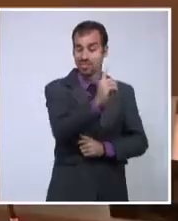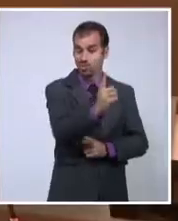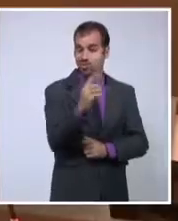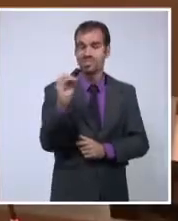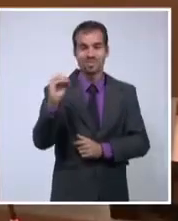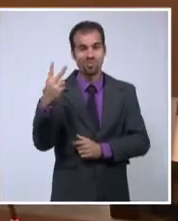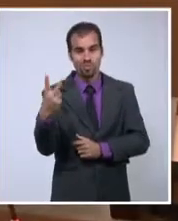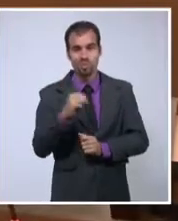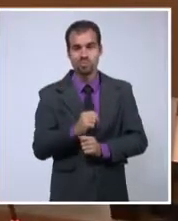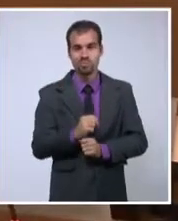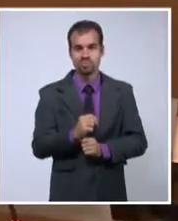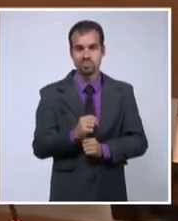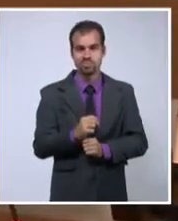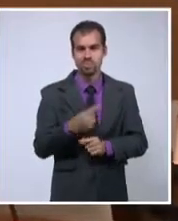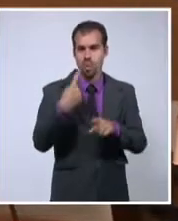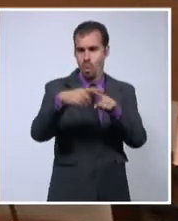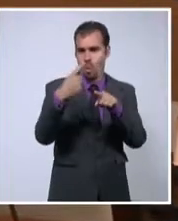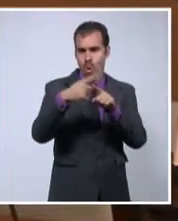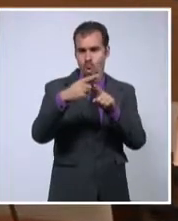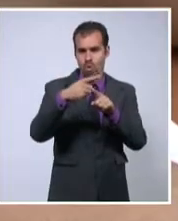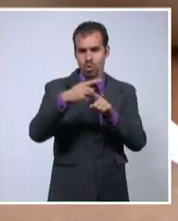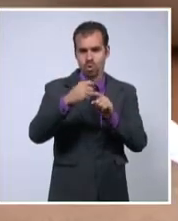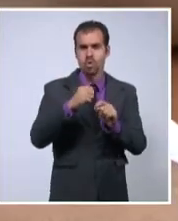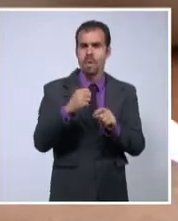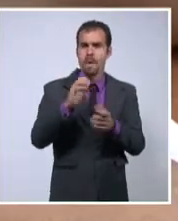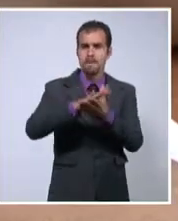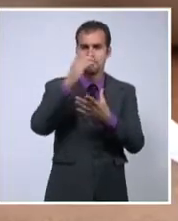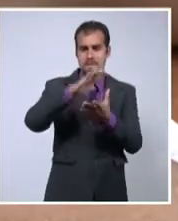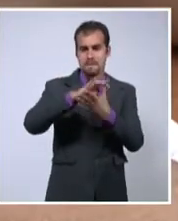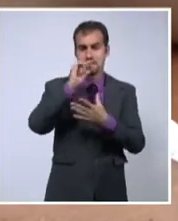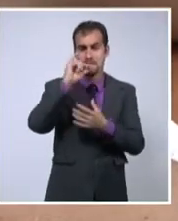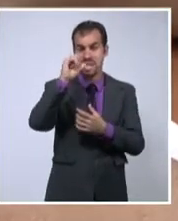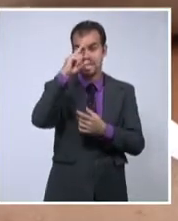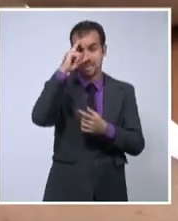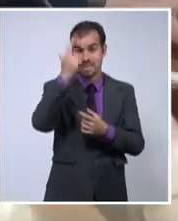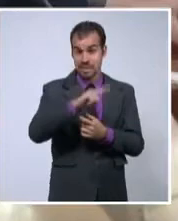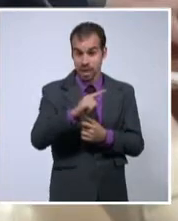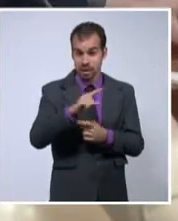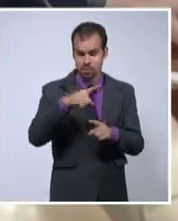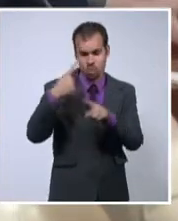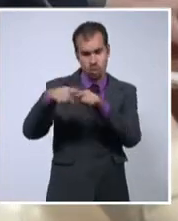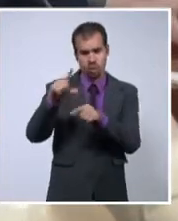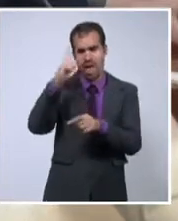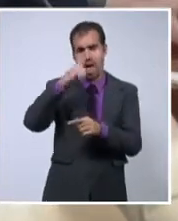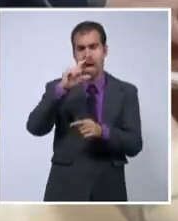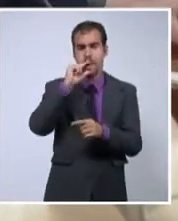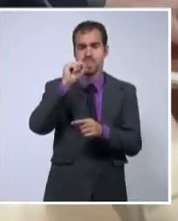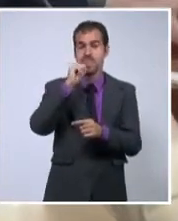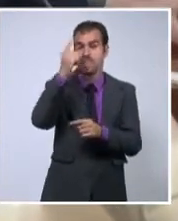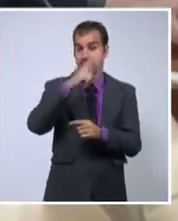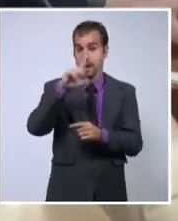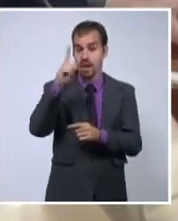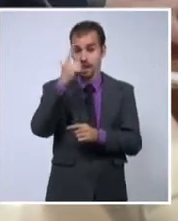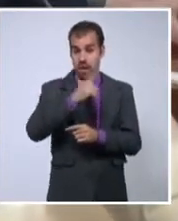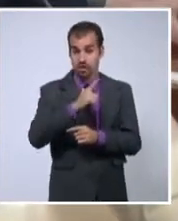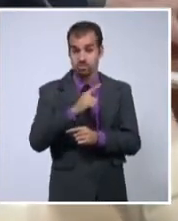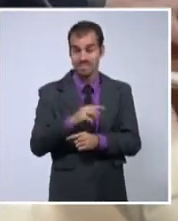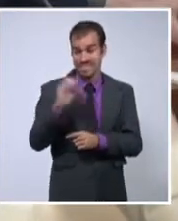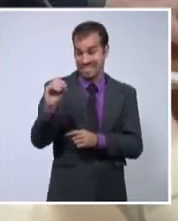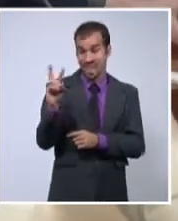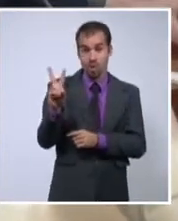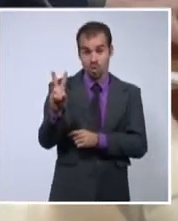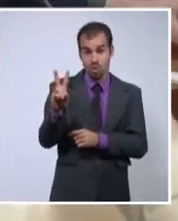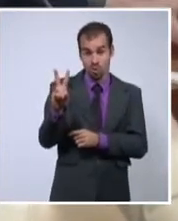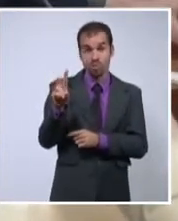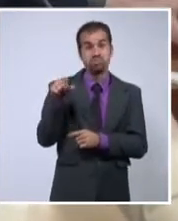Manvisa y Abdada, siendo hasta ahora Soberana 02 la más avanzada. Ya empezamos la fase 2 el lunes,